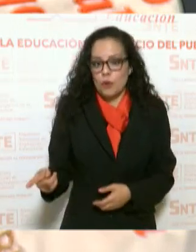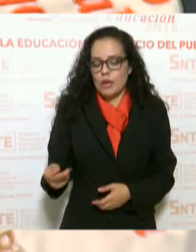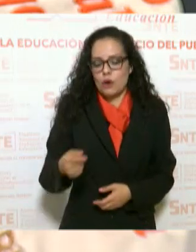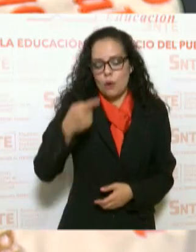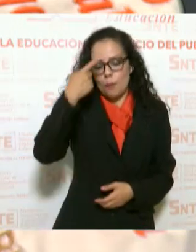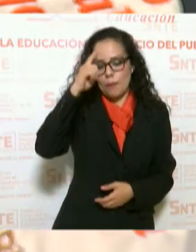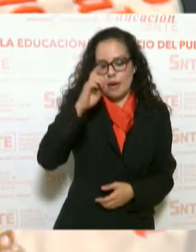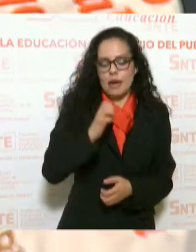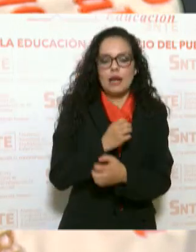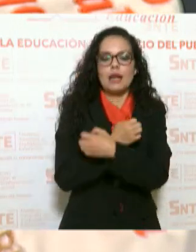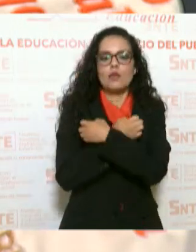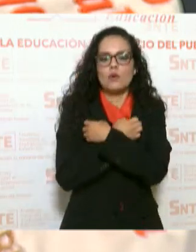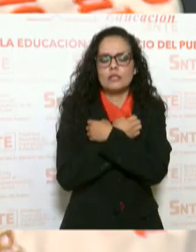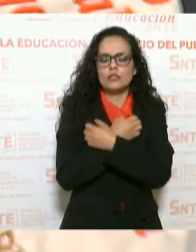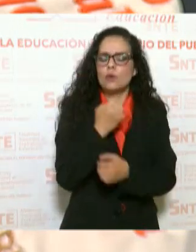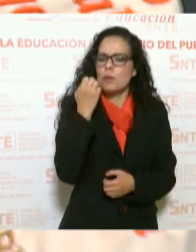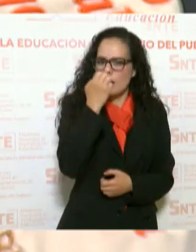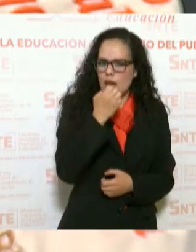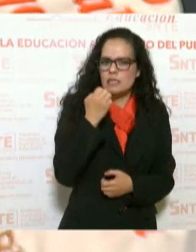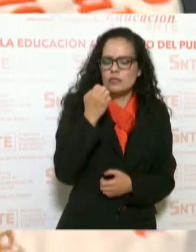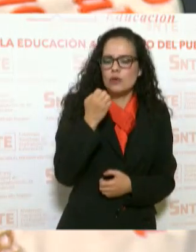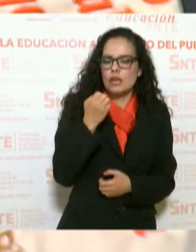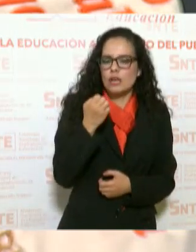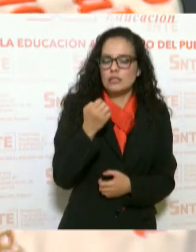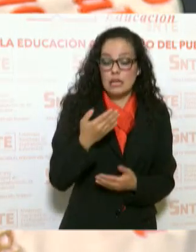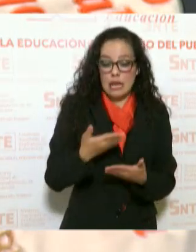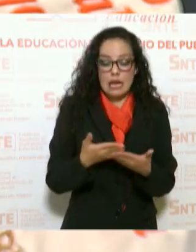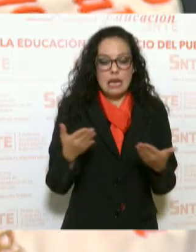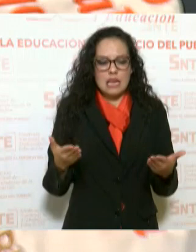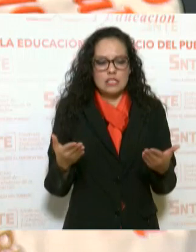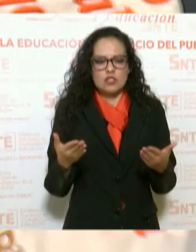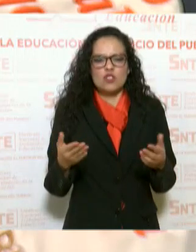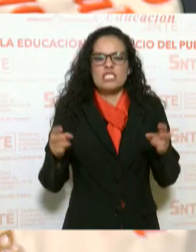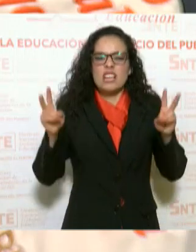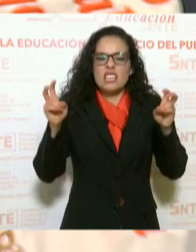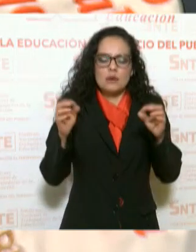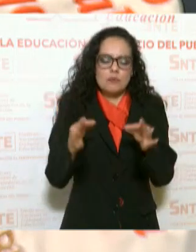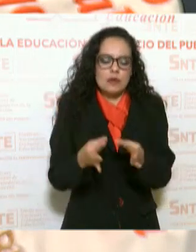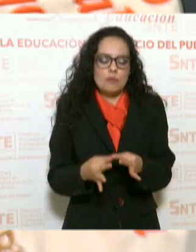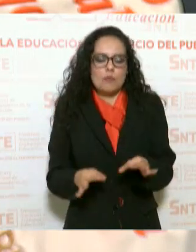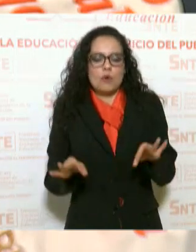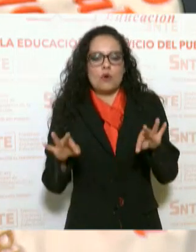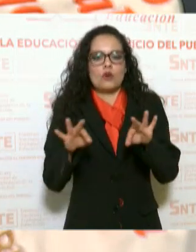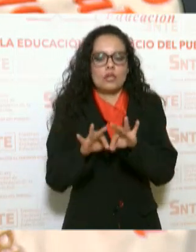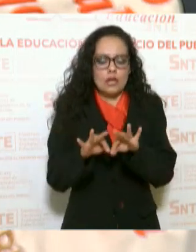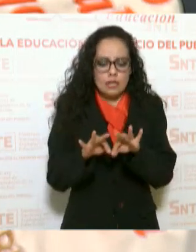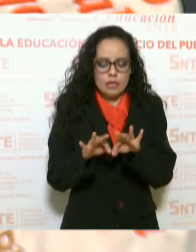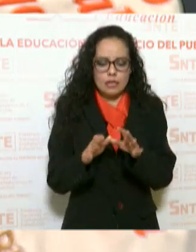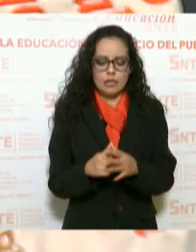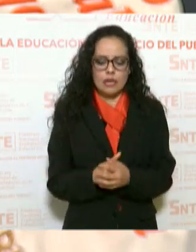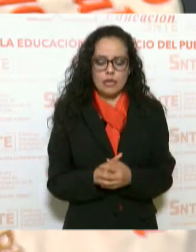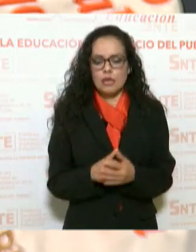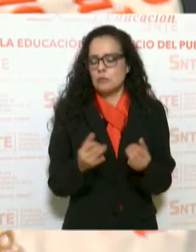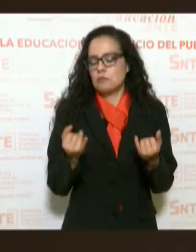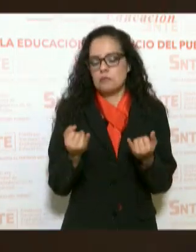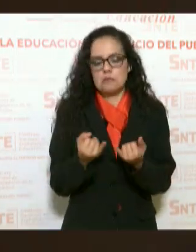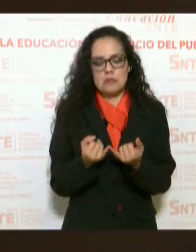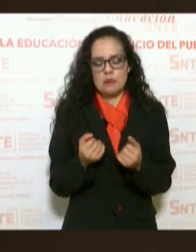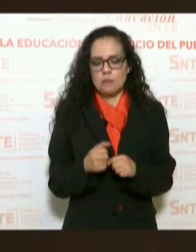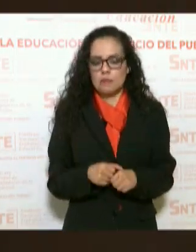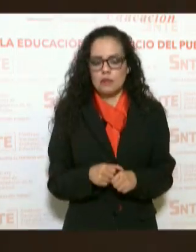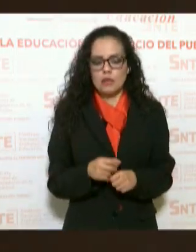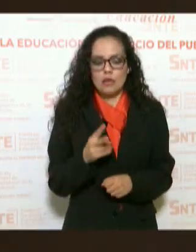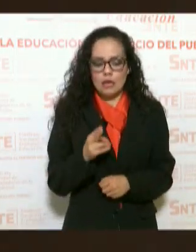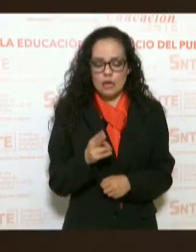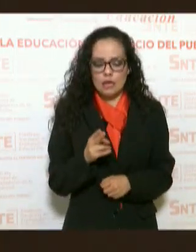nuestra campaña y es algo que se explicará más adelante. También es una preocupación central para la